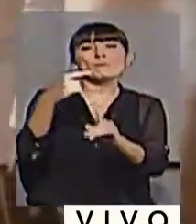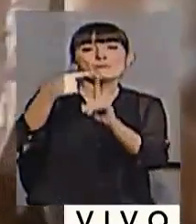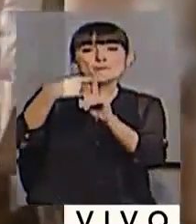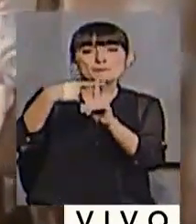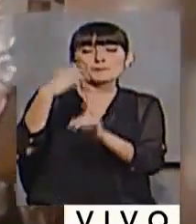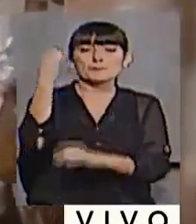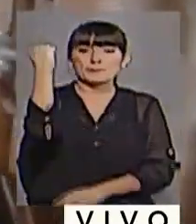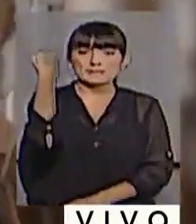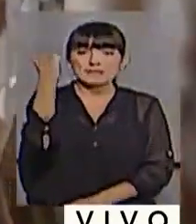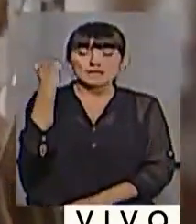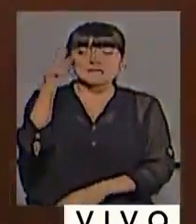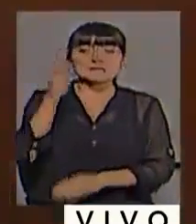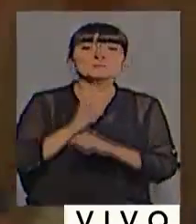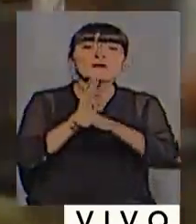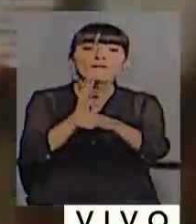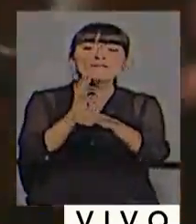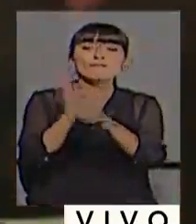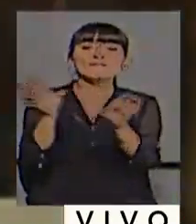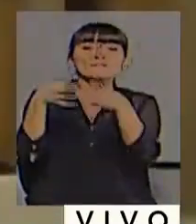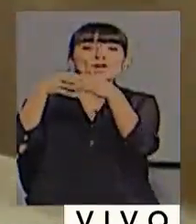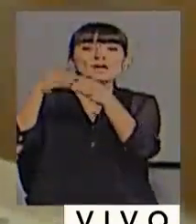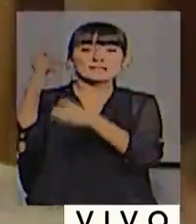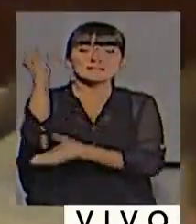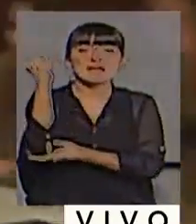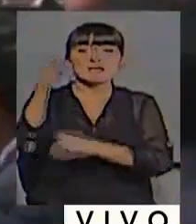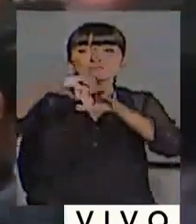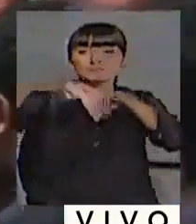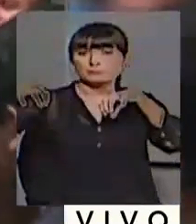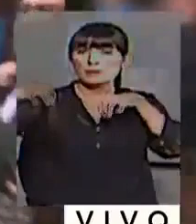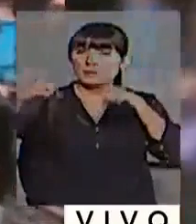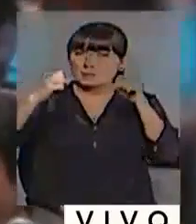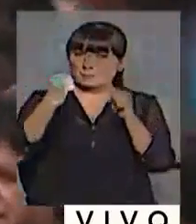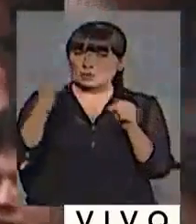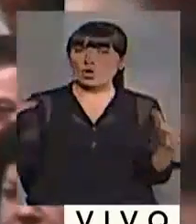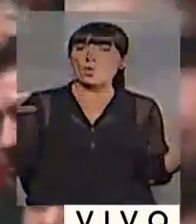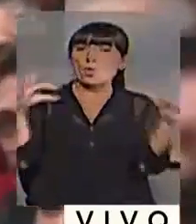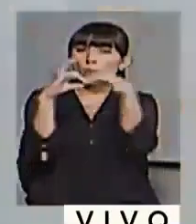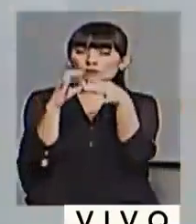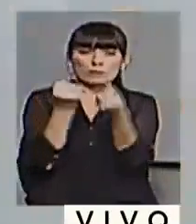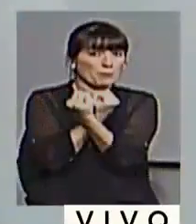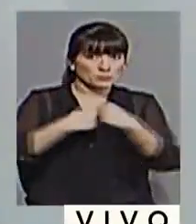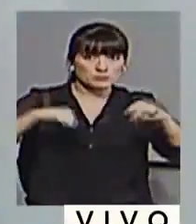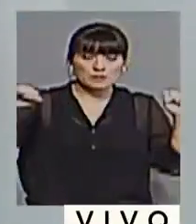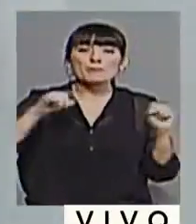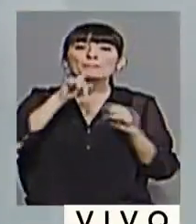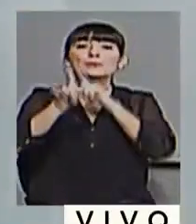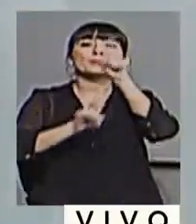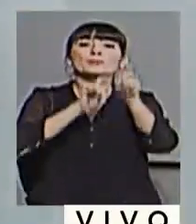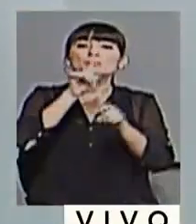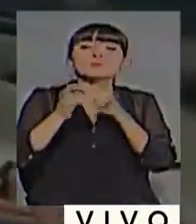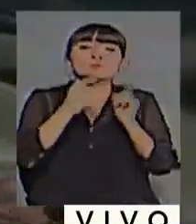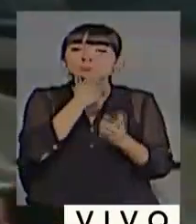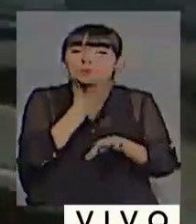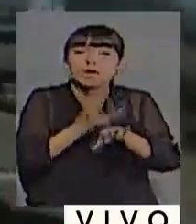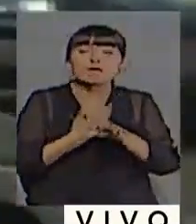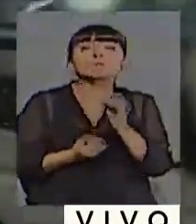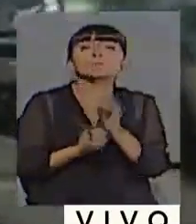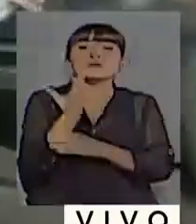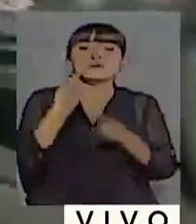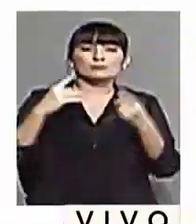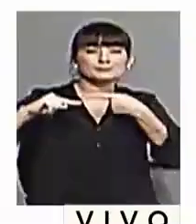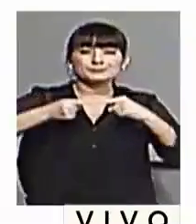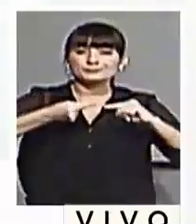a un bloque dividido. ¿Es posible volver a unirlo? Con estas preguntas damos inicio a una nueva discusión